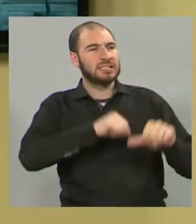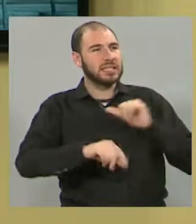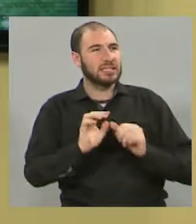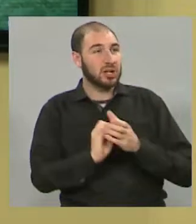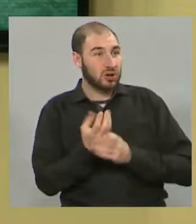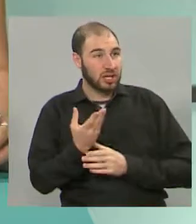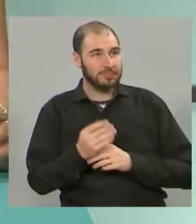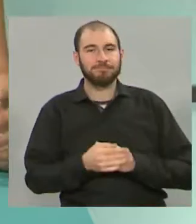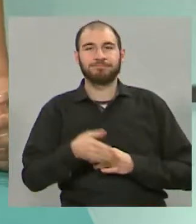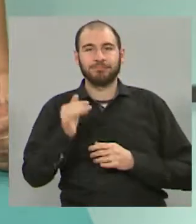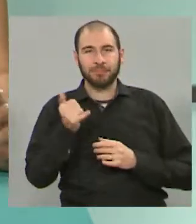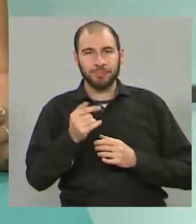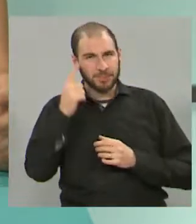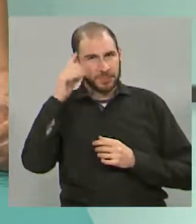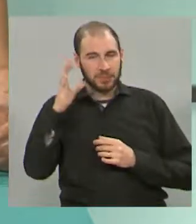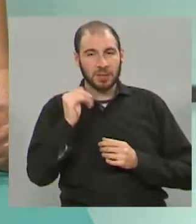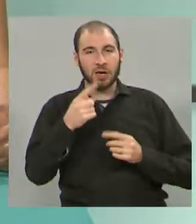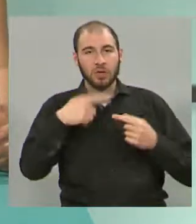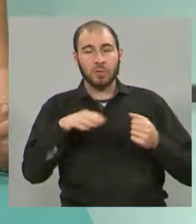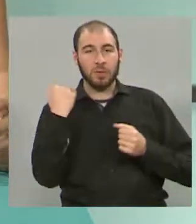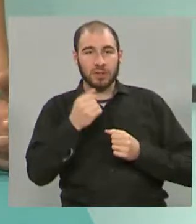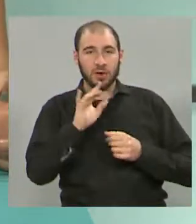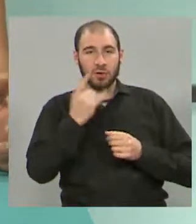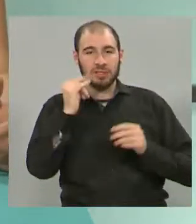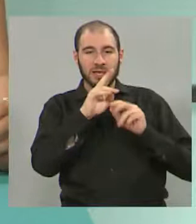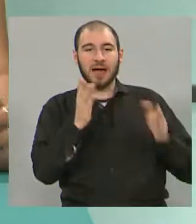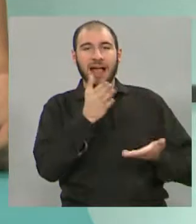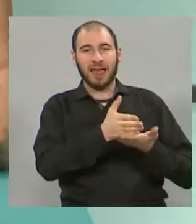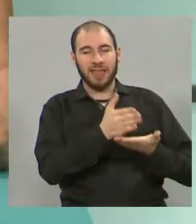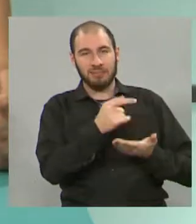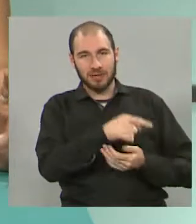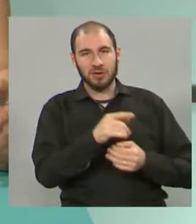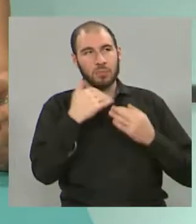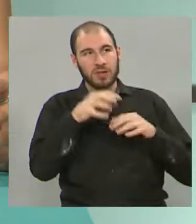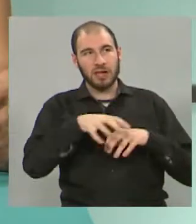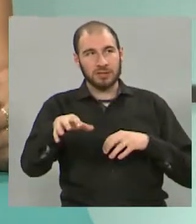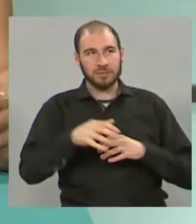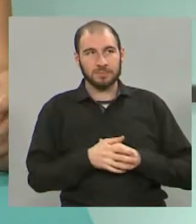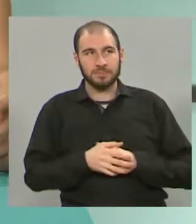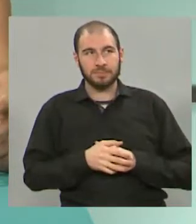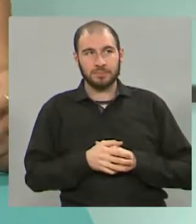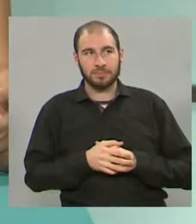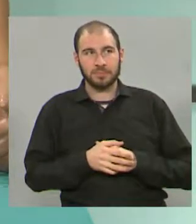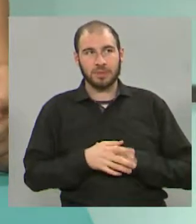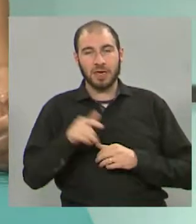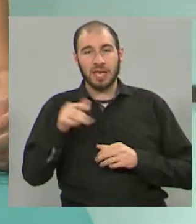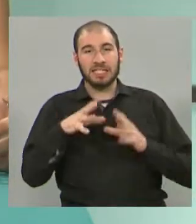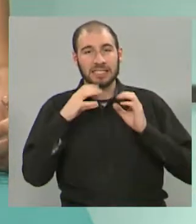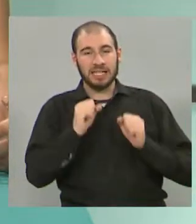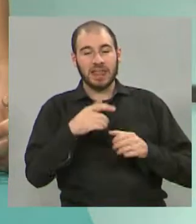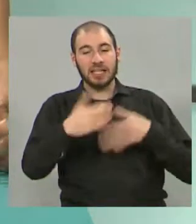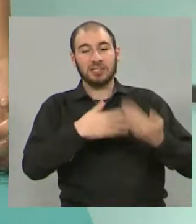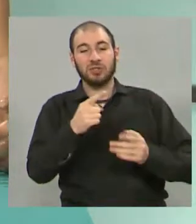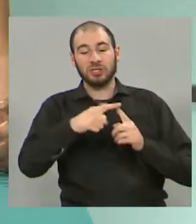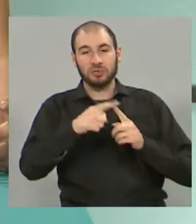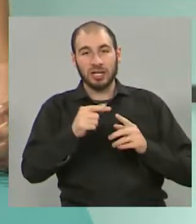tecnología así es recordemos que uno de los pilares de la universidad es la parte académica a más allá de la extensión y en este sentido la secretaria de desarrollo